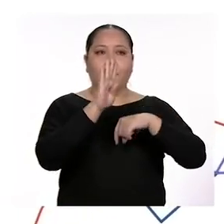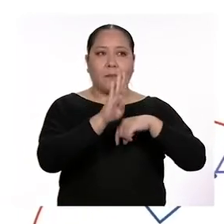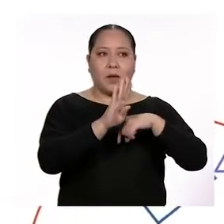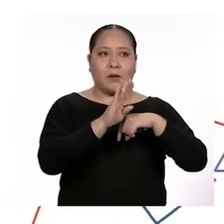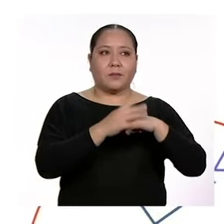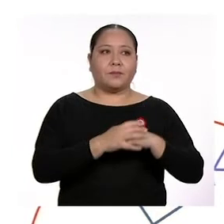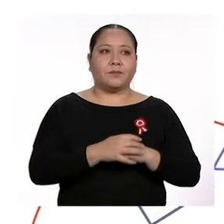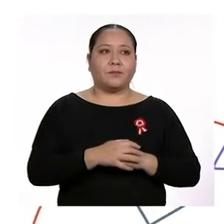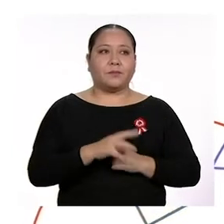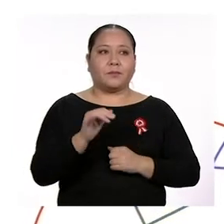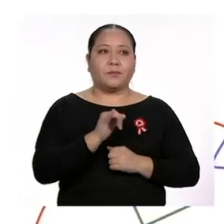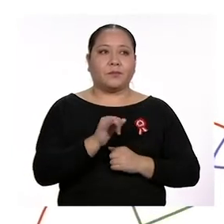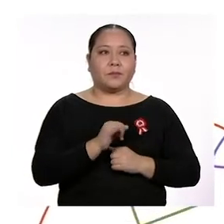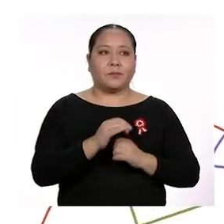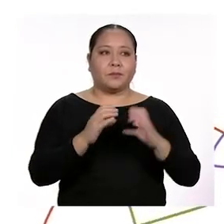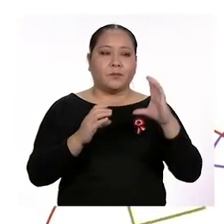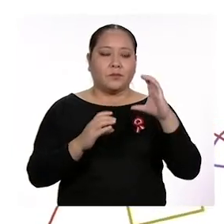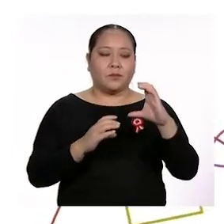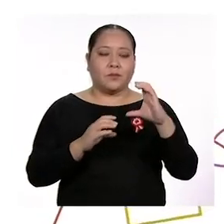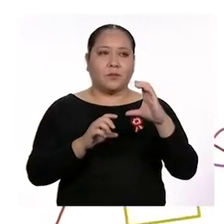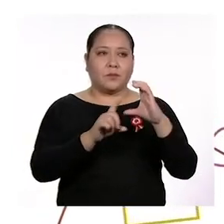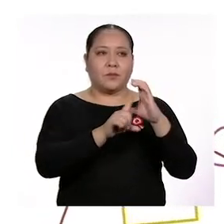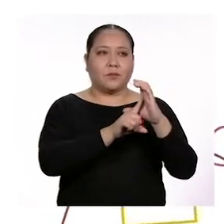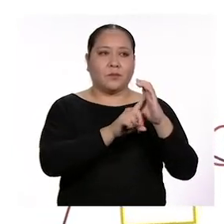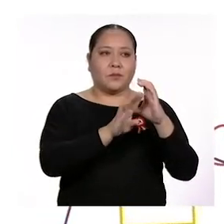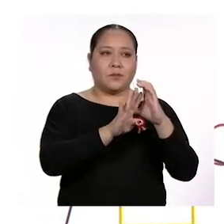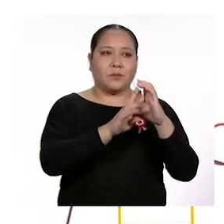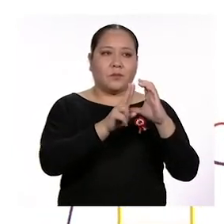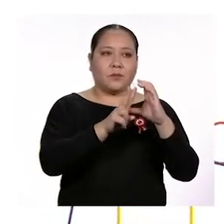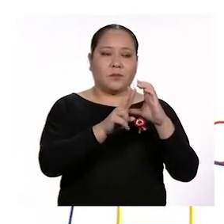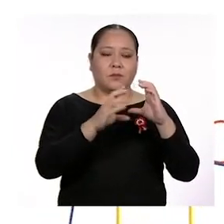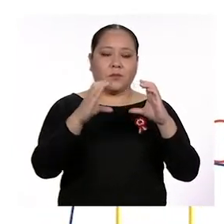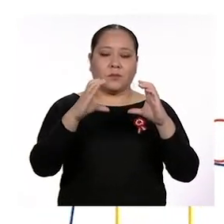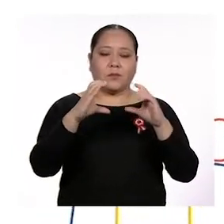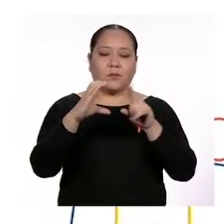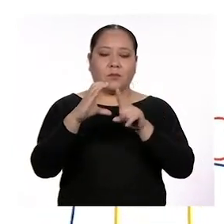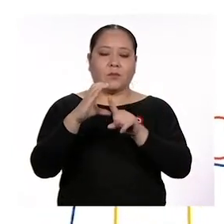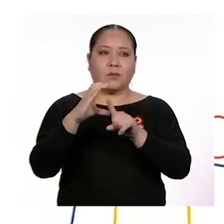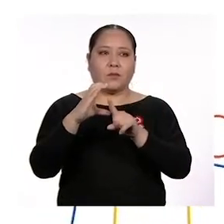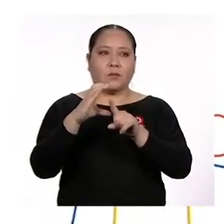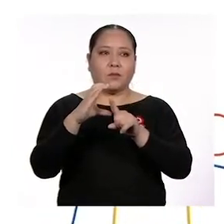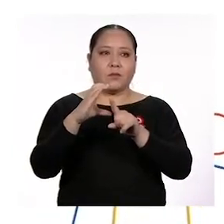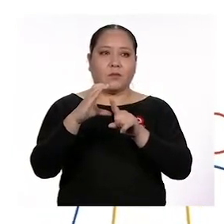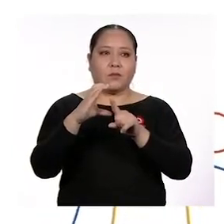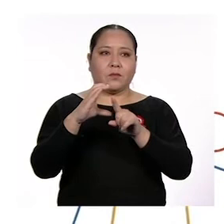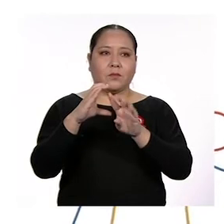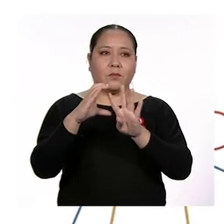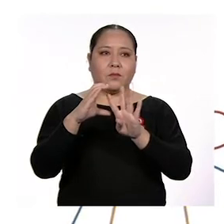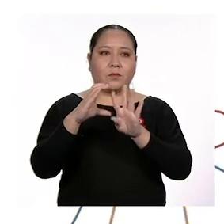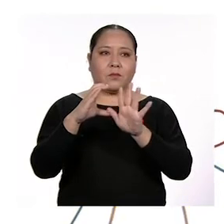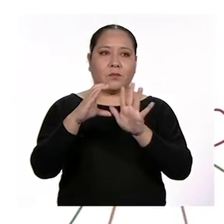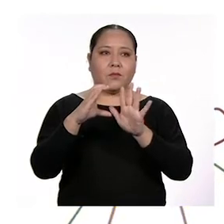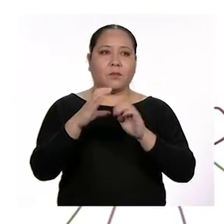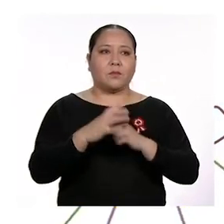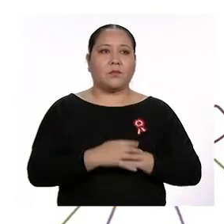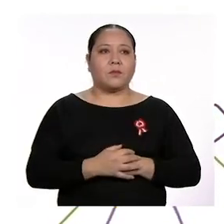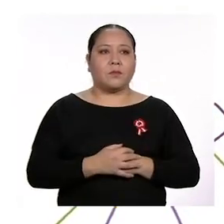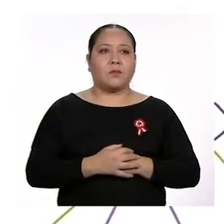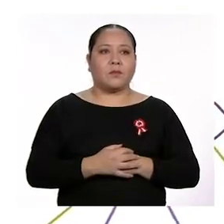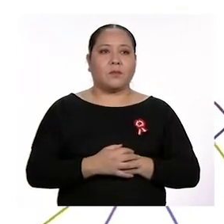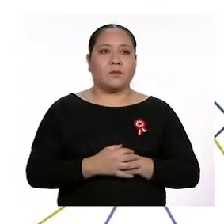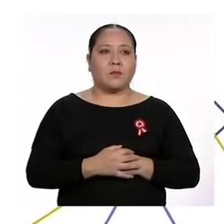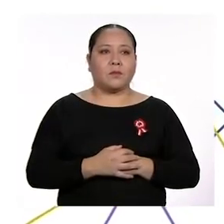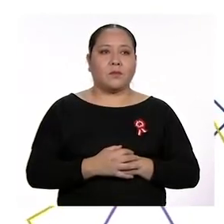es igual al intervalo cerrado de extremos 142 y 145. De la misma